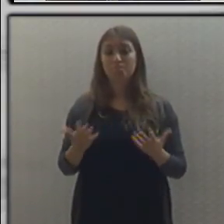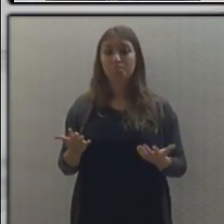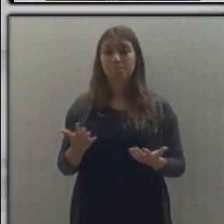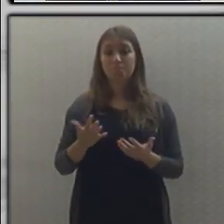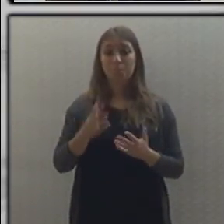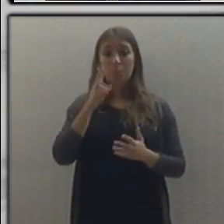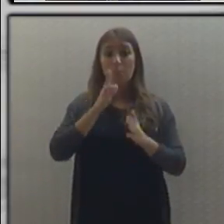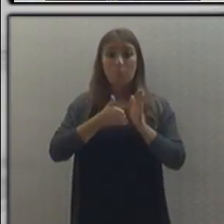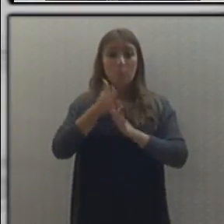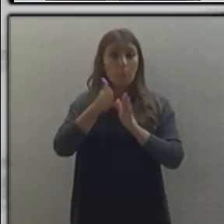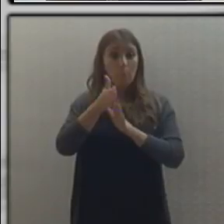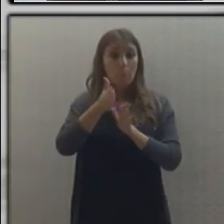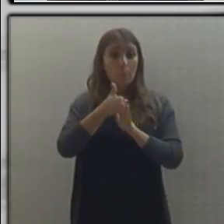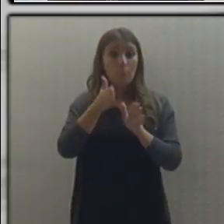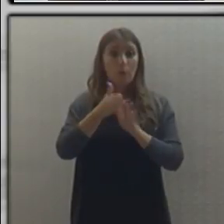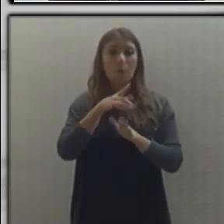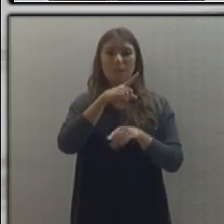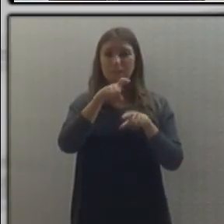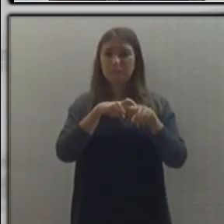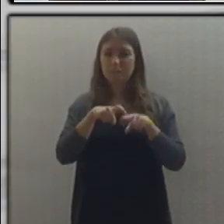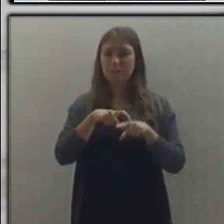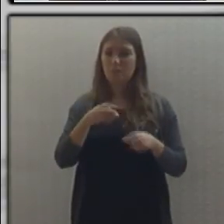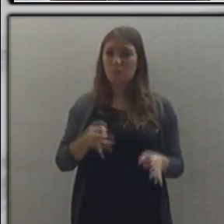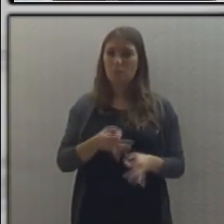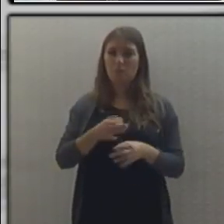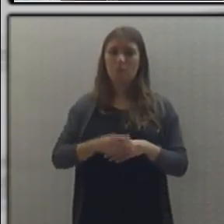la tendencia debería ir para ahí.